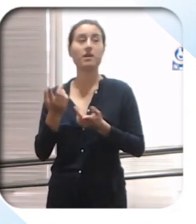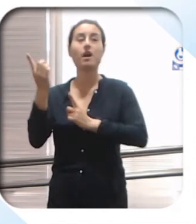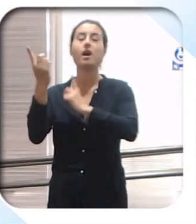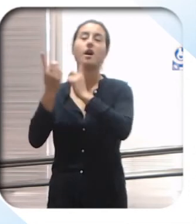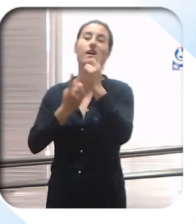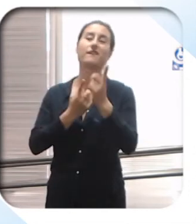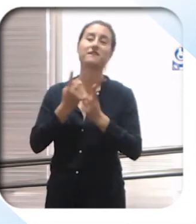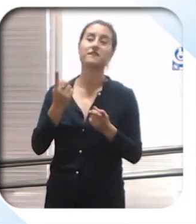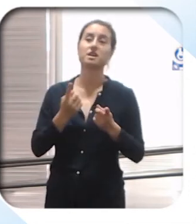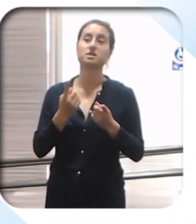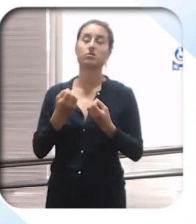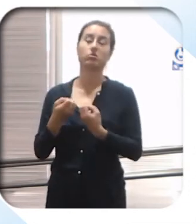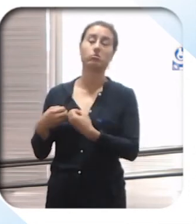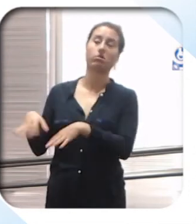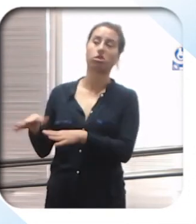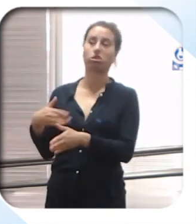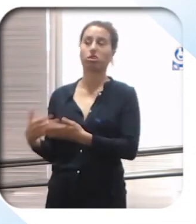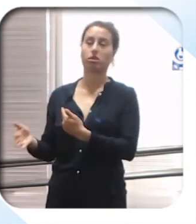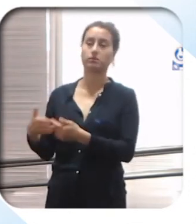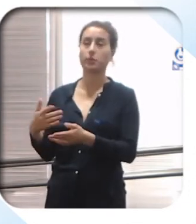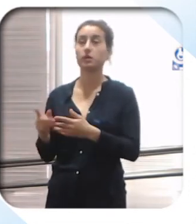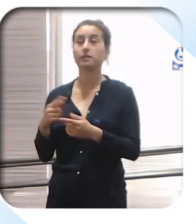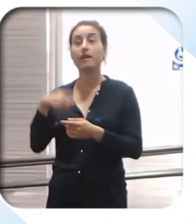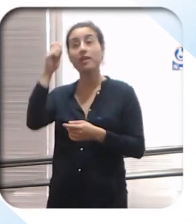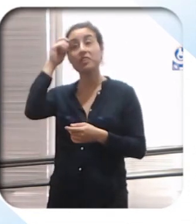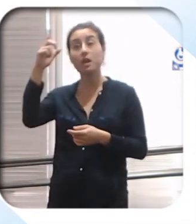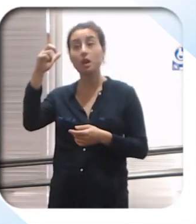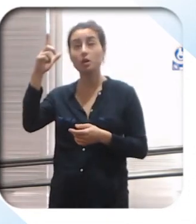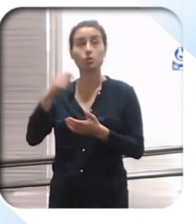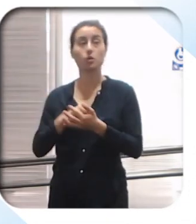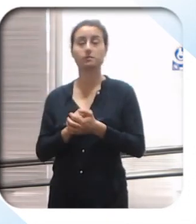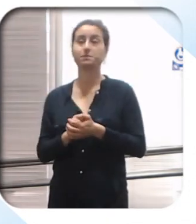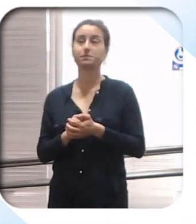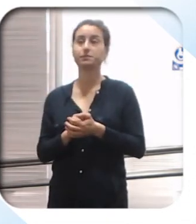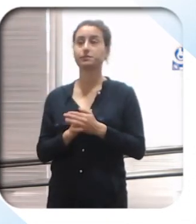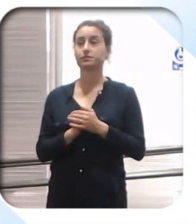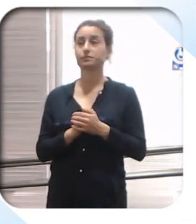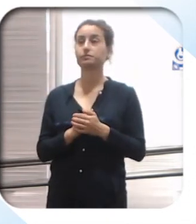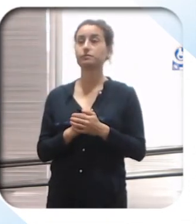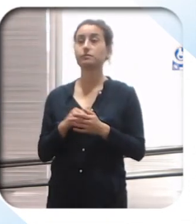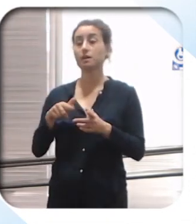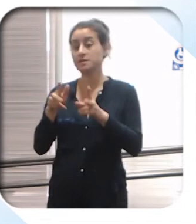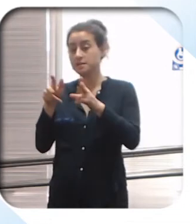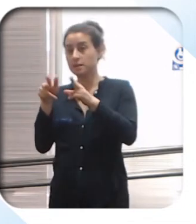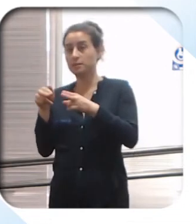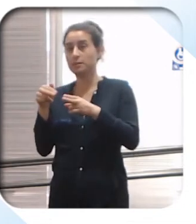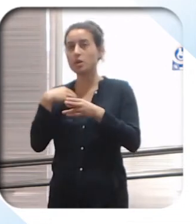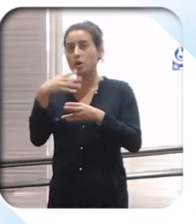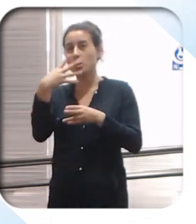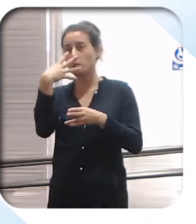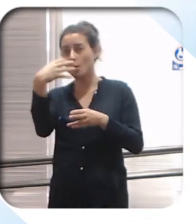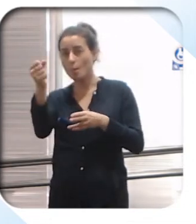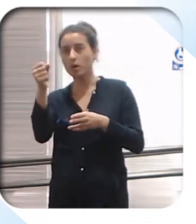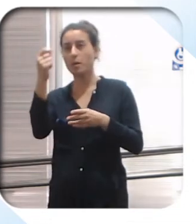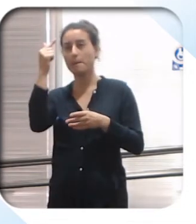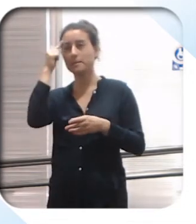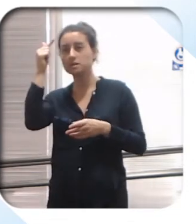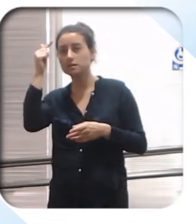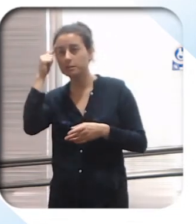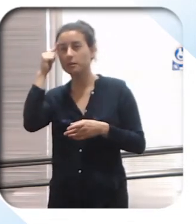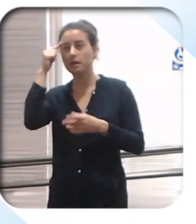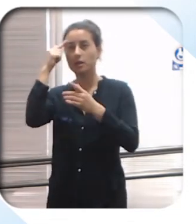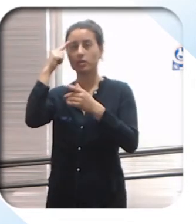veces se menosprecia, e intelectivo, que es la parte cognitiva, es la parte de comprensión, de